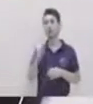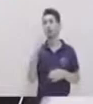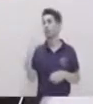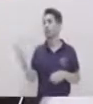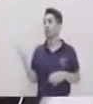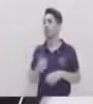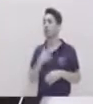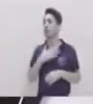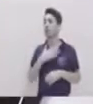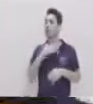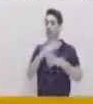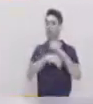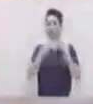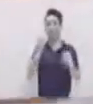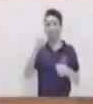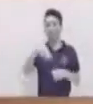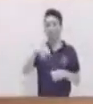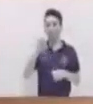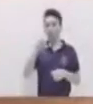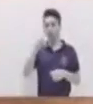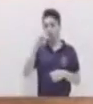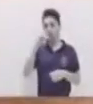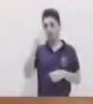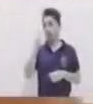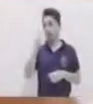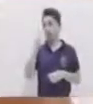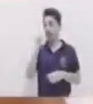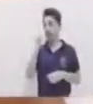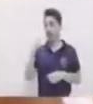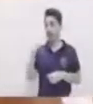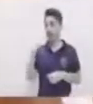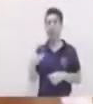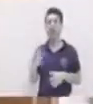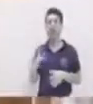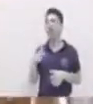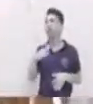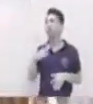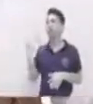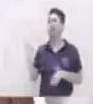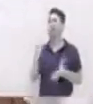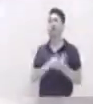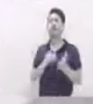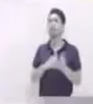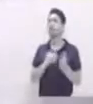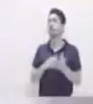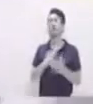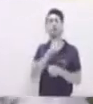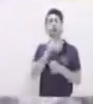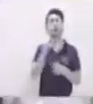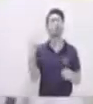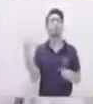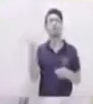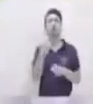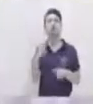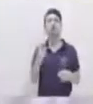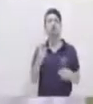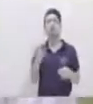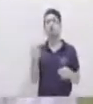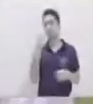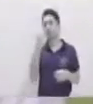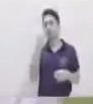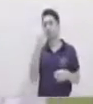llamado fenoftaleína. El indicador de fenoftaleína se encuentra a la venta en casas